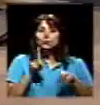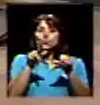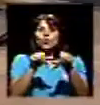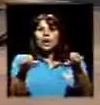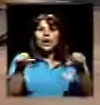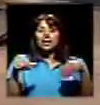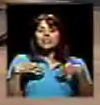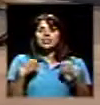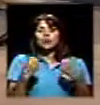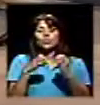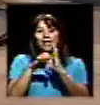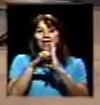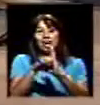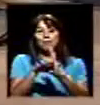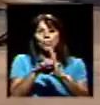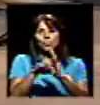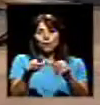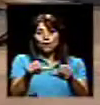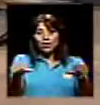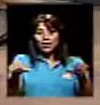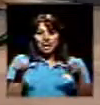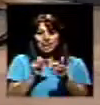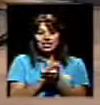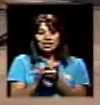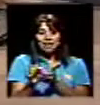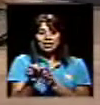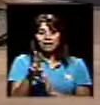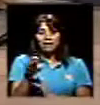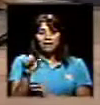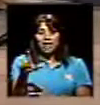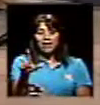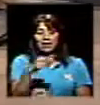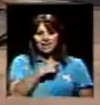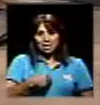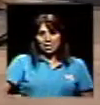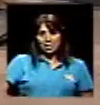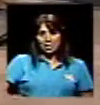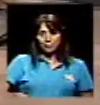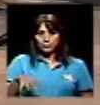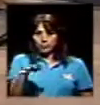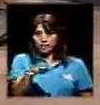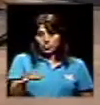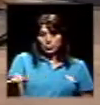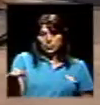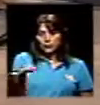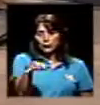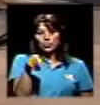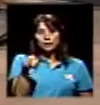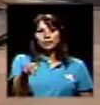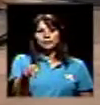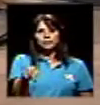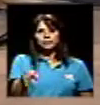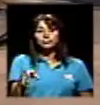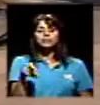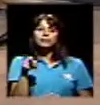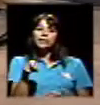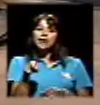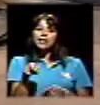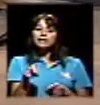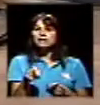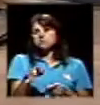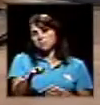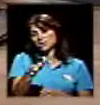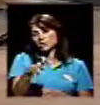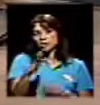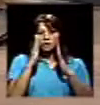fue el área de San Rafael de Heredia. En el área de San Rafael de Heredia, que maneja alrededor